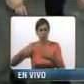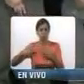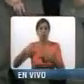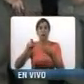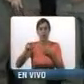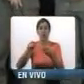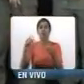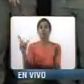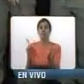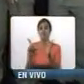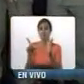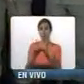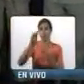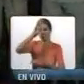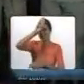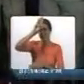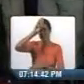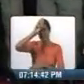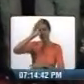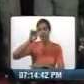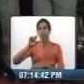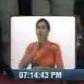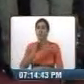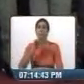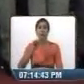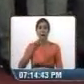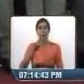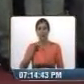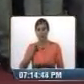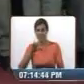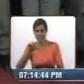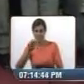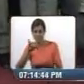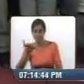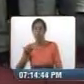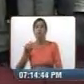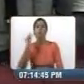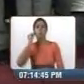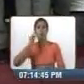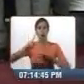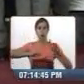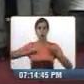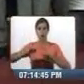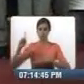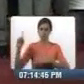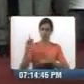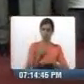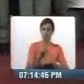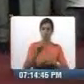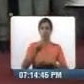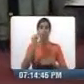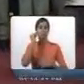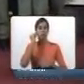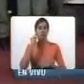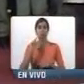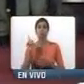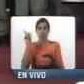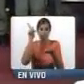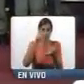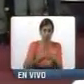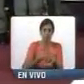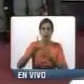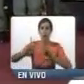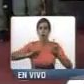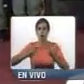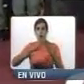colegio de aplicación de la parroquia La Vega, Montalbán. Allí llegó la coordinadora, señora Tatábata Gil, ella es la coordinadora de la